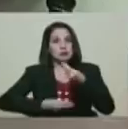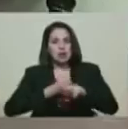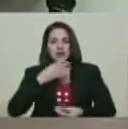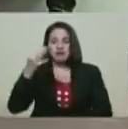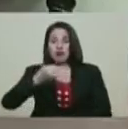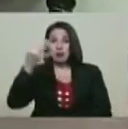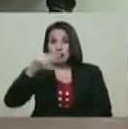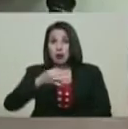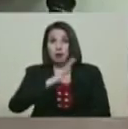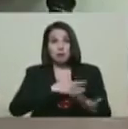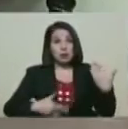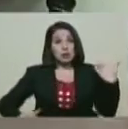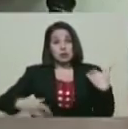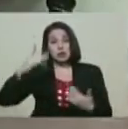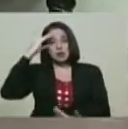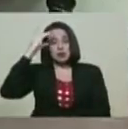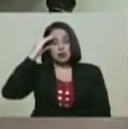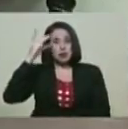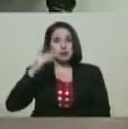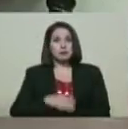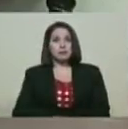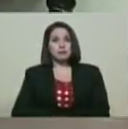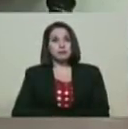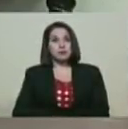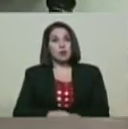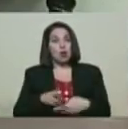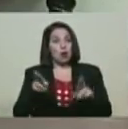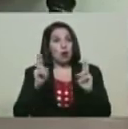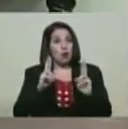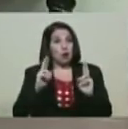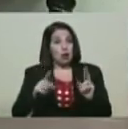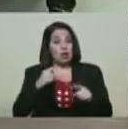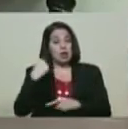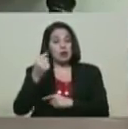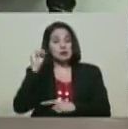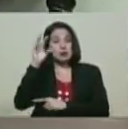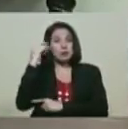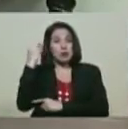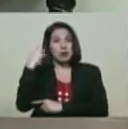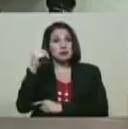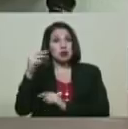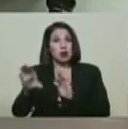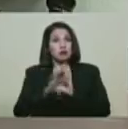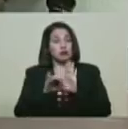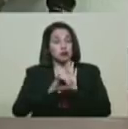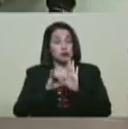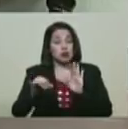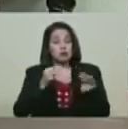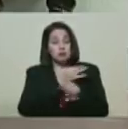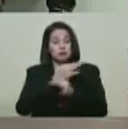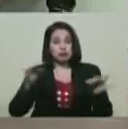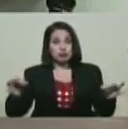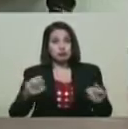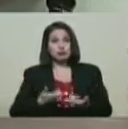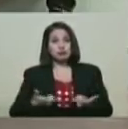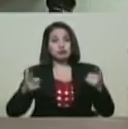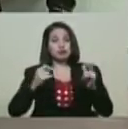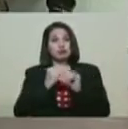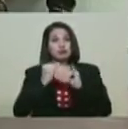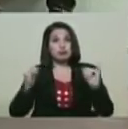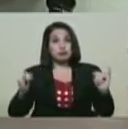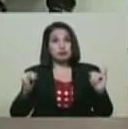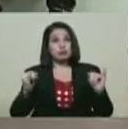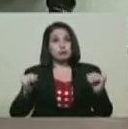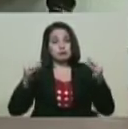compañera presidenta Delcy Rodríguez, de la Asamblea Nacional Constituyente plenipotenciaria, soberana,